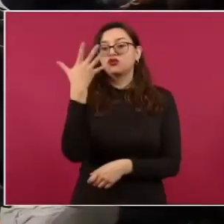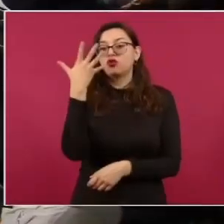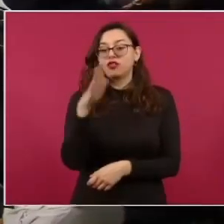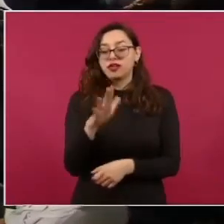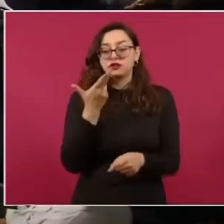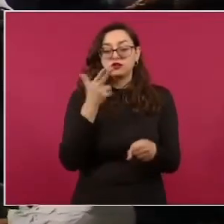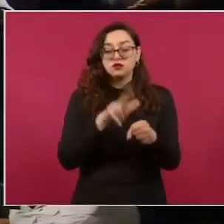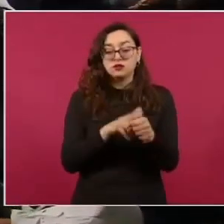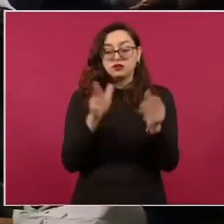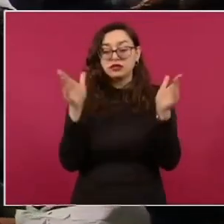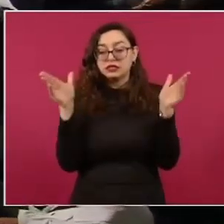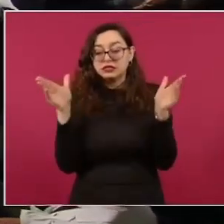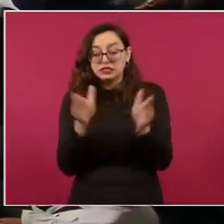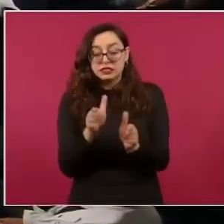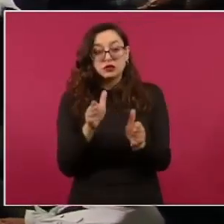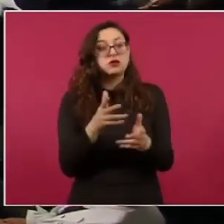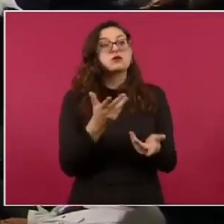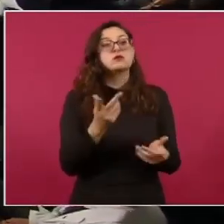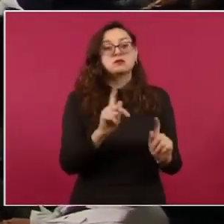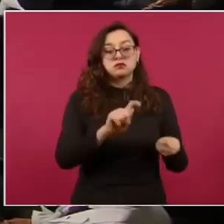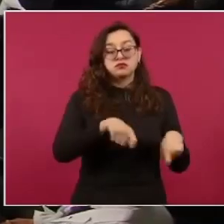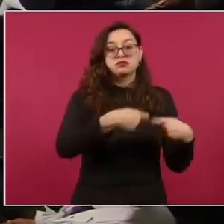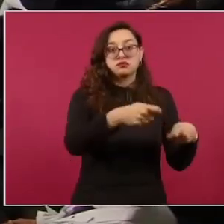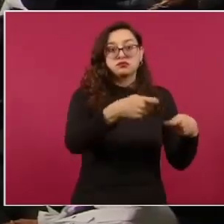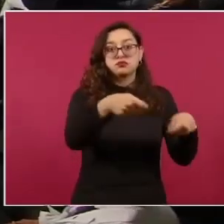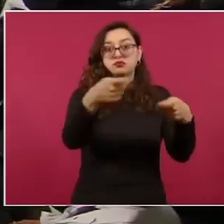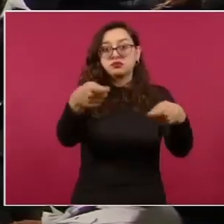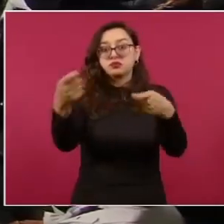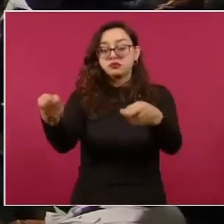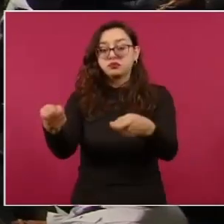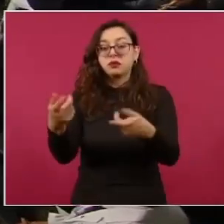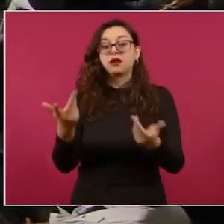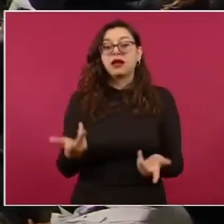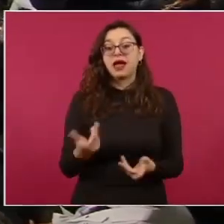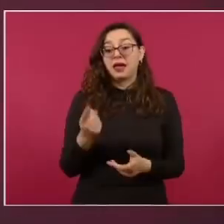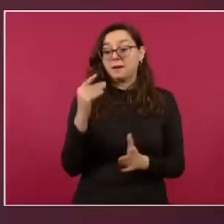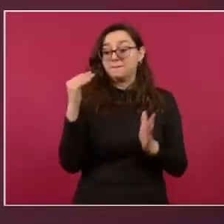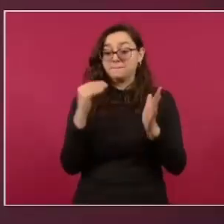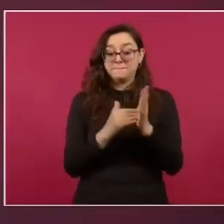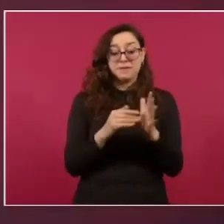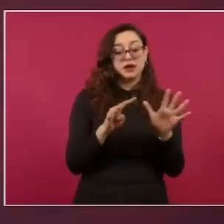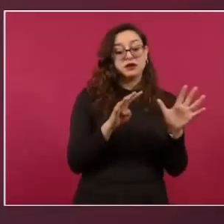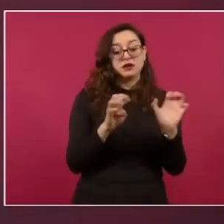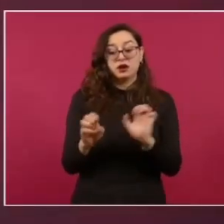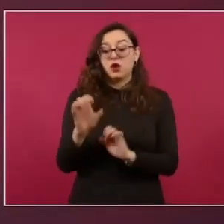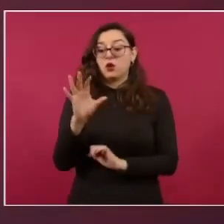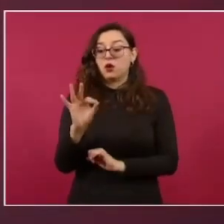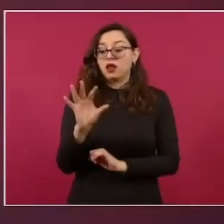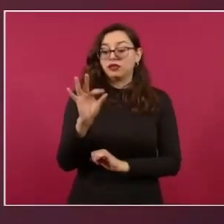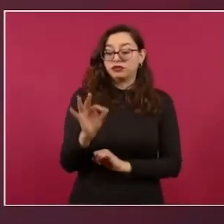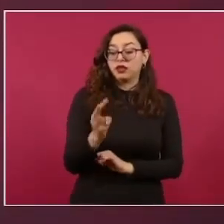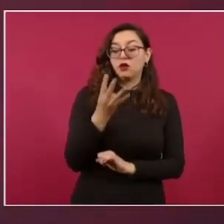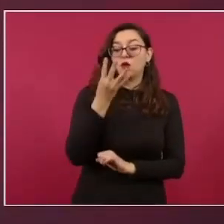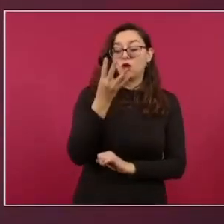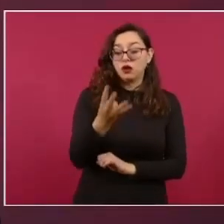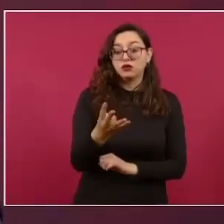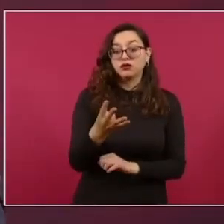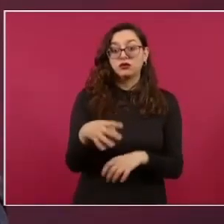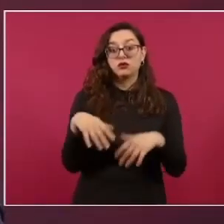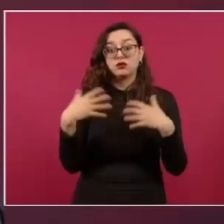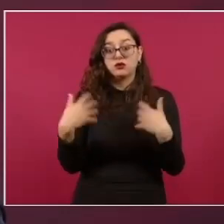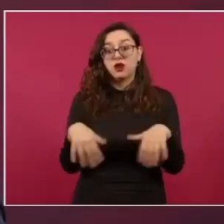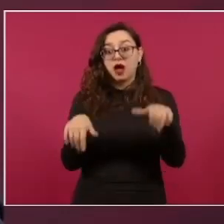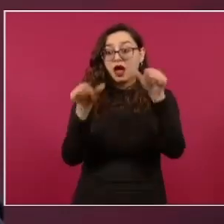200,000 trabajadores. Increíble que para 1944 atendía casi al doble,